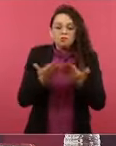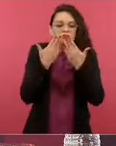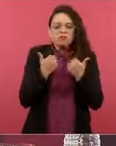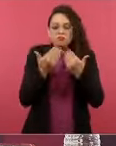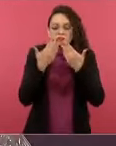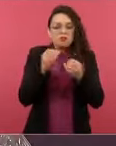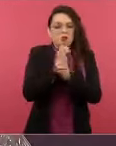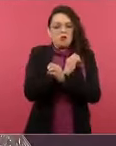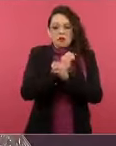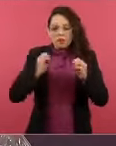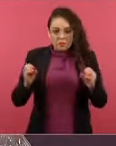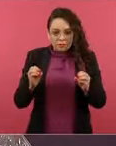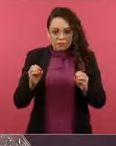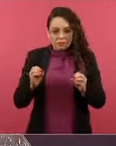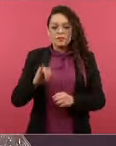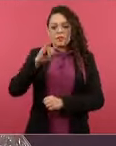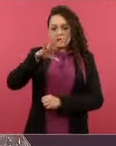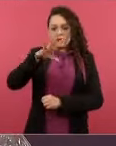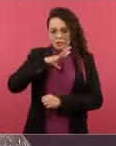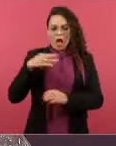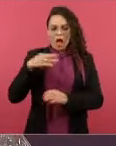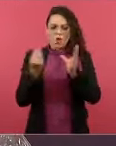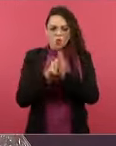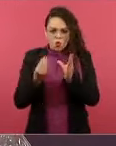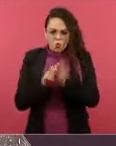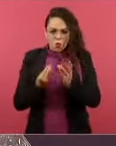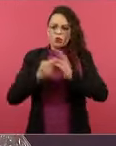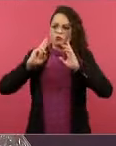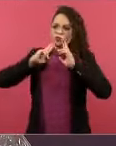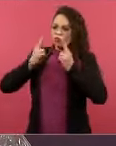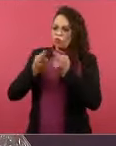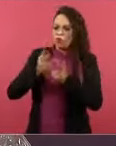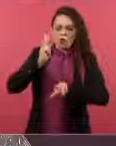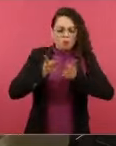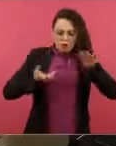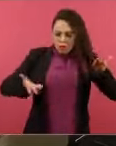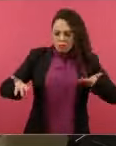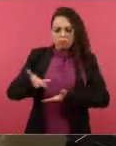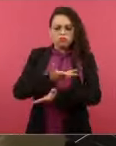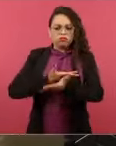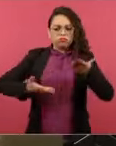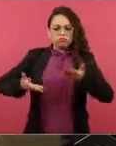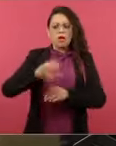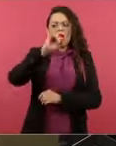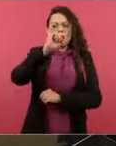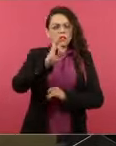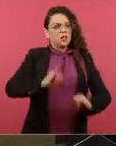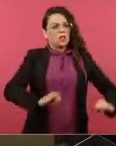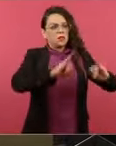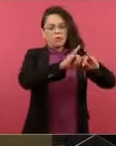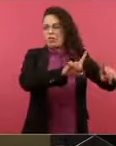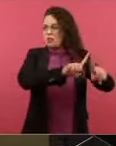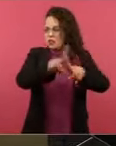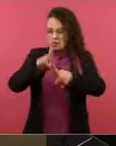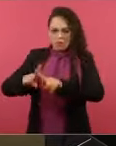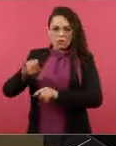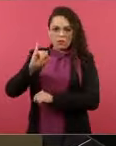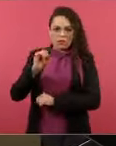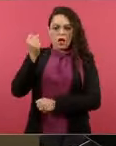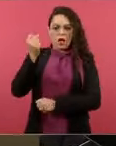serie de seminarios, de cursos, de capacitación que se toman dados por diferentes instituciones, algunos de ellos con